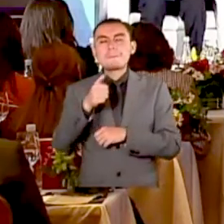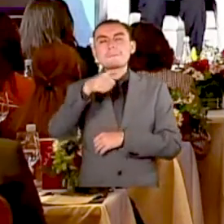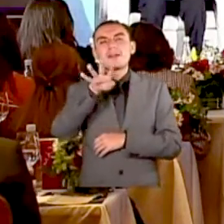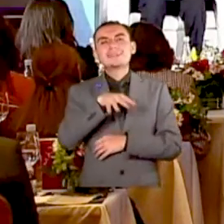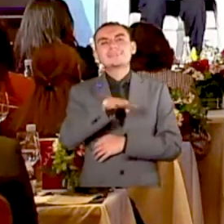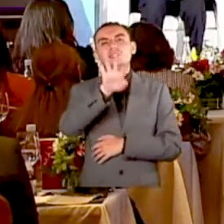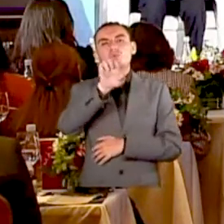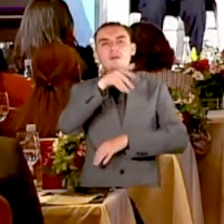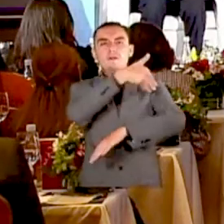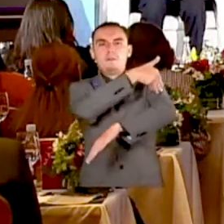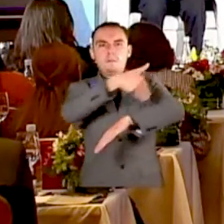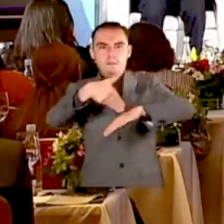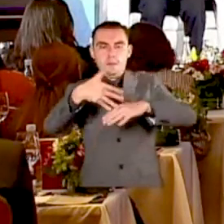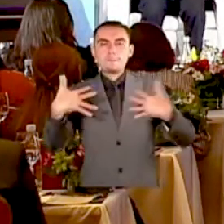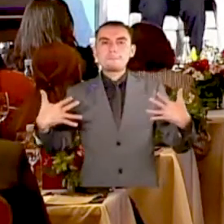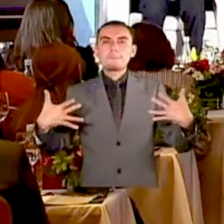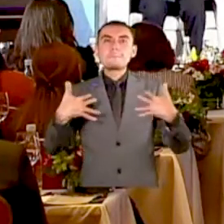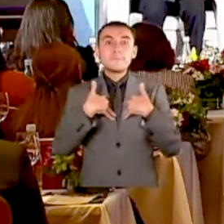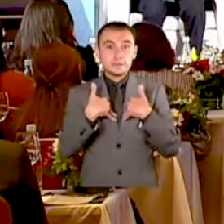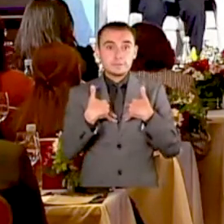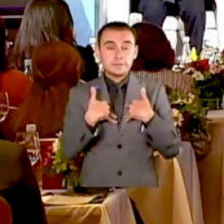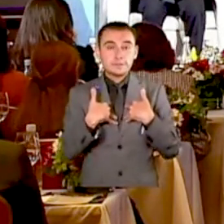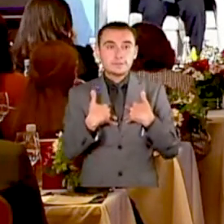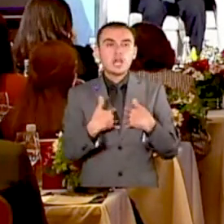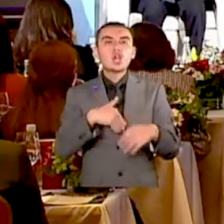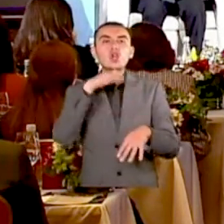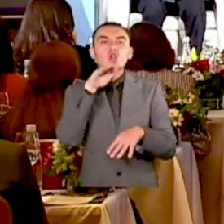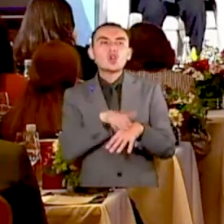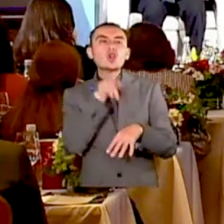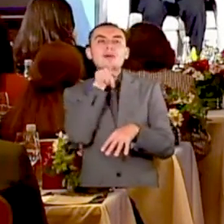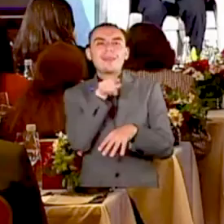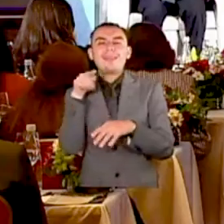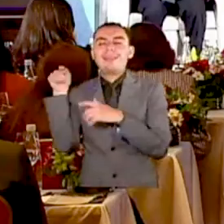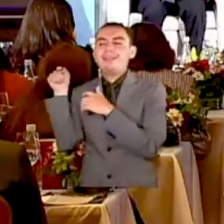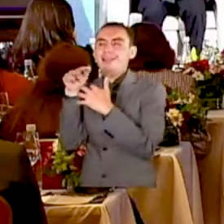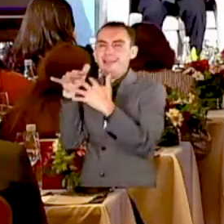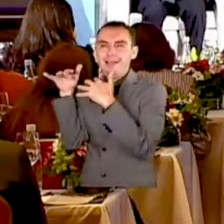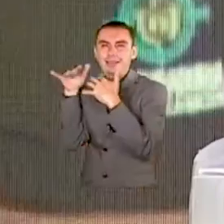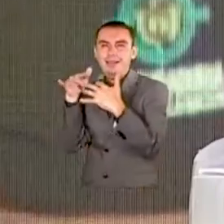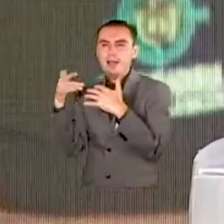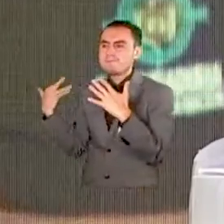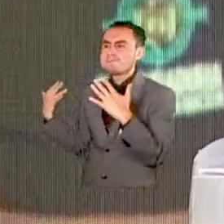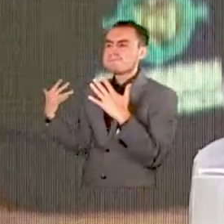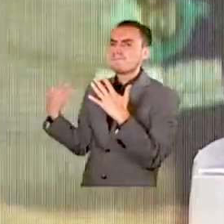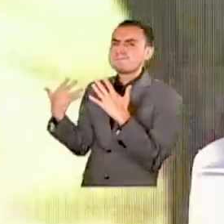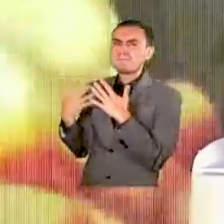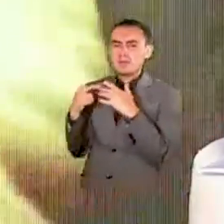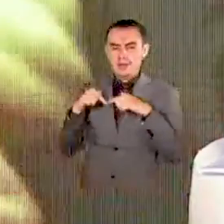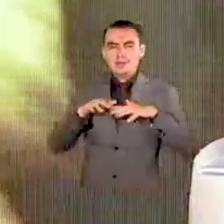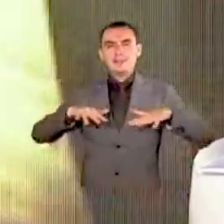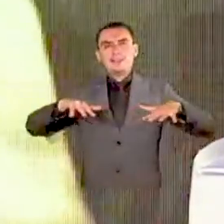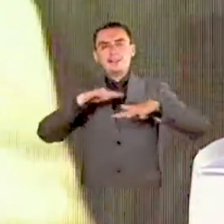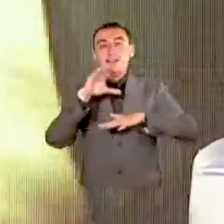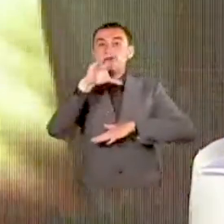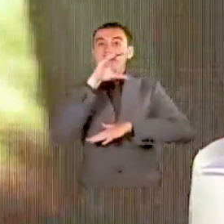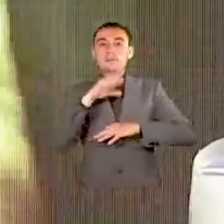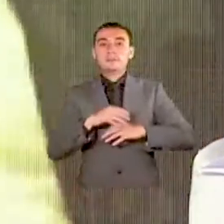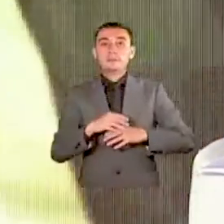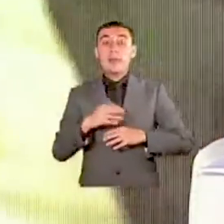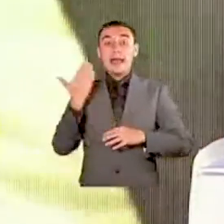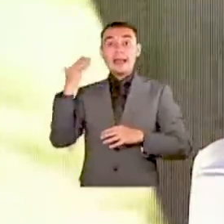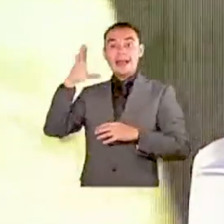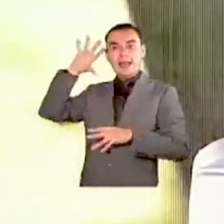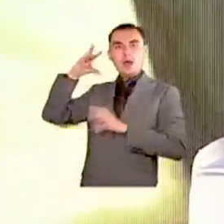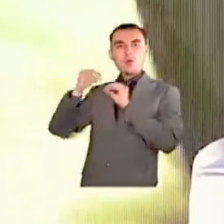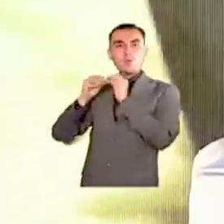de 9 millones de víctimas fruto del conflicto armado en nuestro país y que fruto de esos acuerdos de